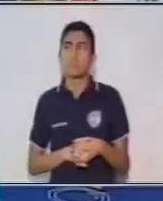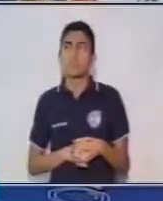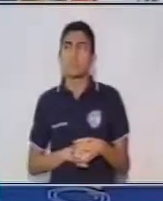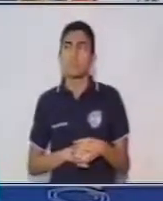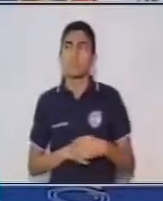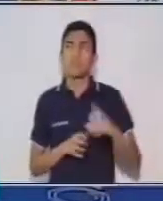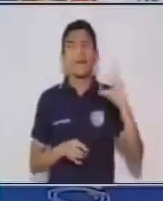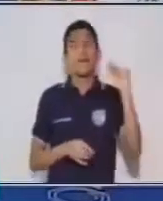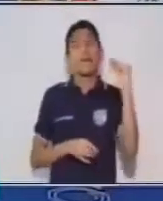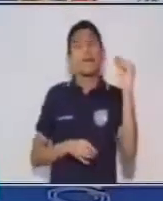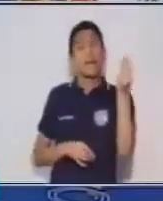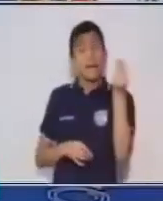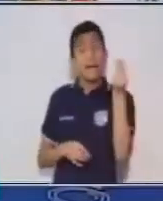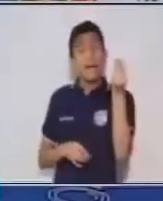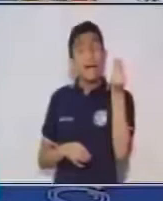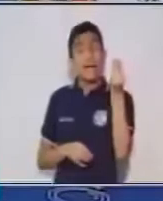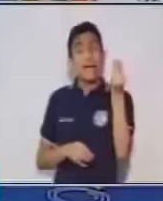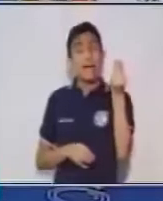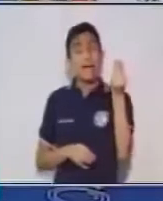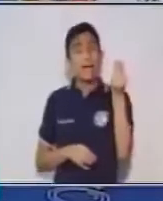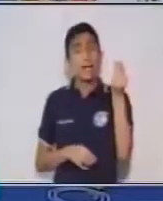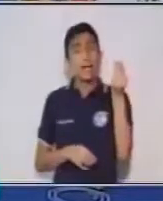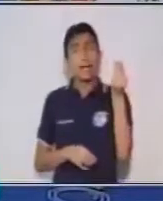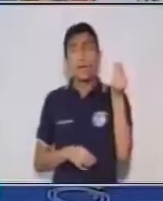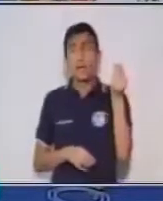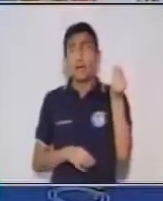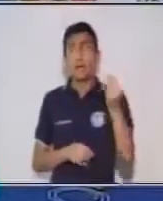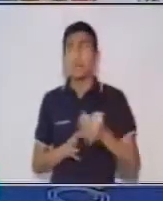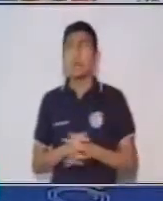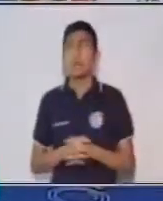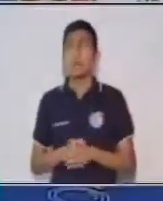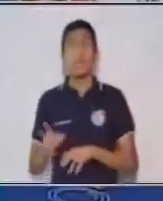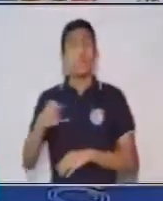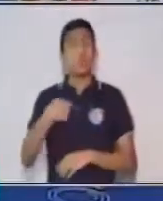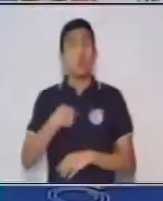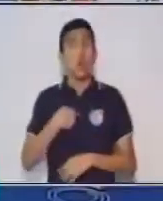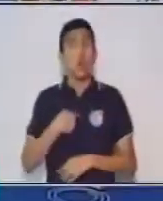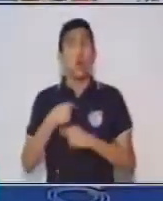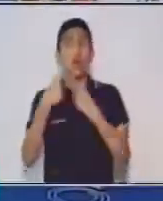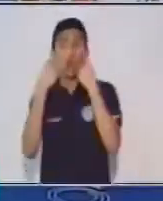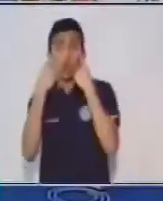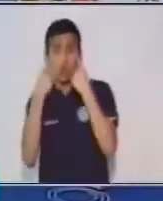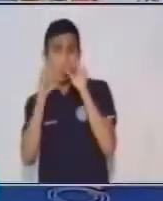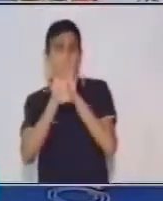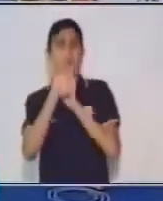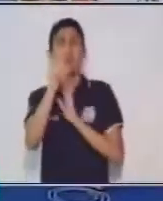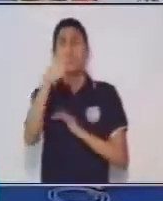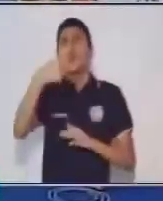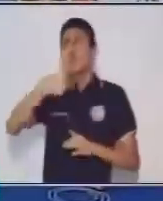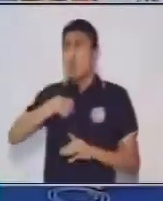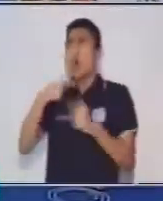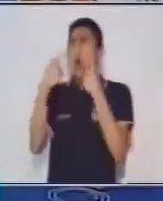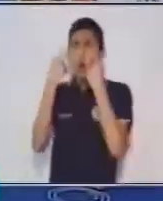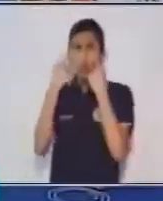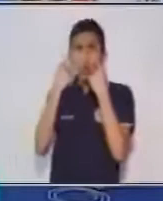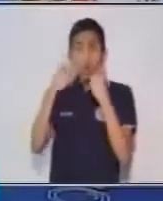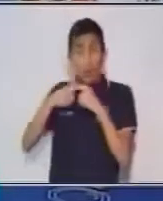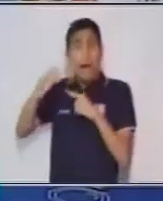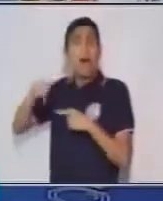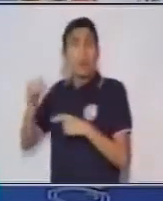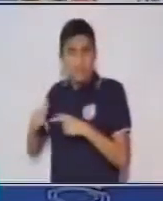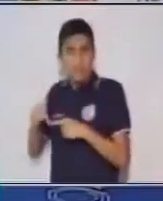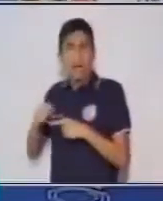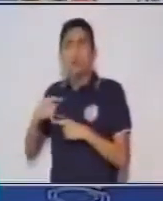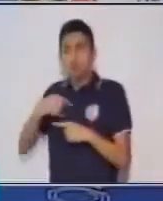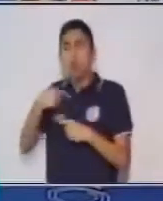¿Te das cuenta? Expresa esa posibilidad o ese deseo. Compáralo con yo lloro, algo que está sucediendo en este momento.